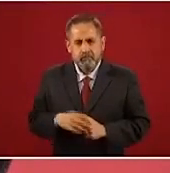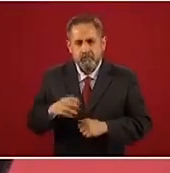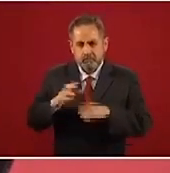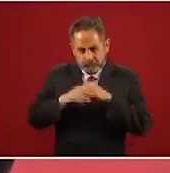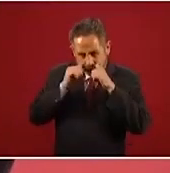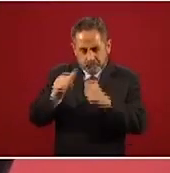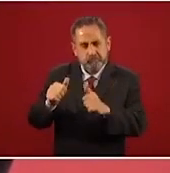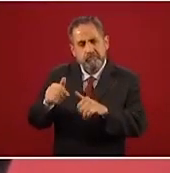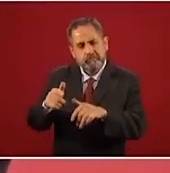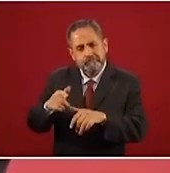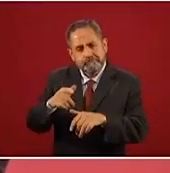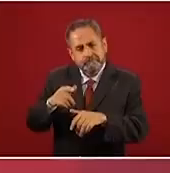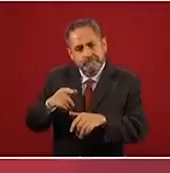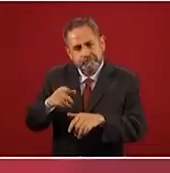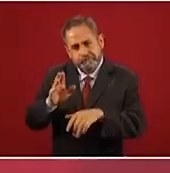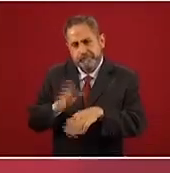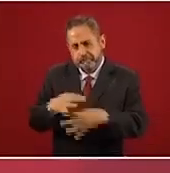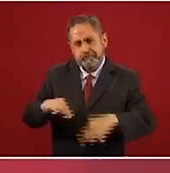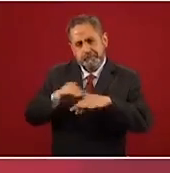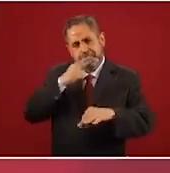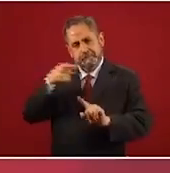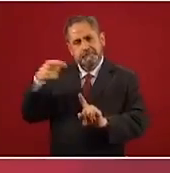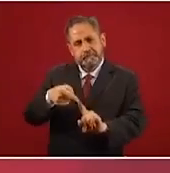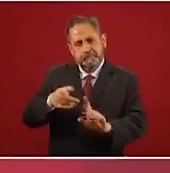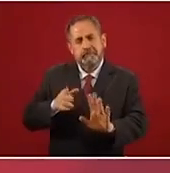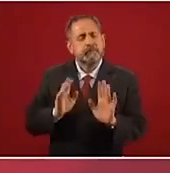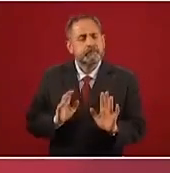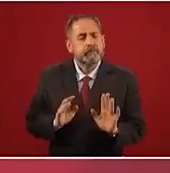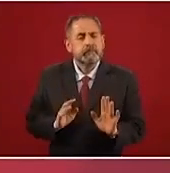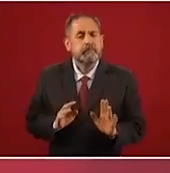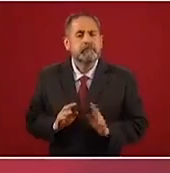atención preferente, es decir, que